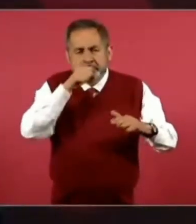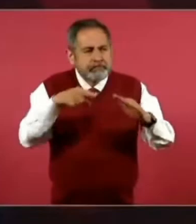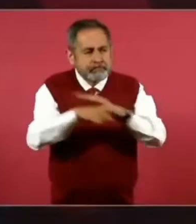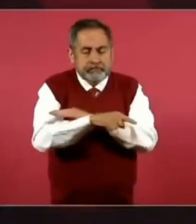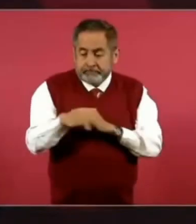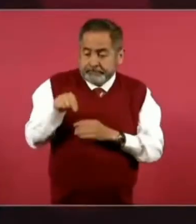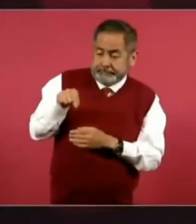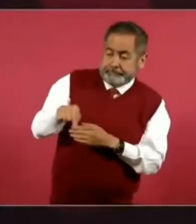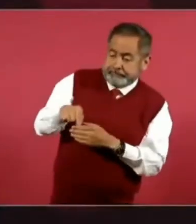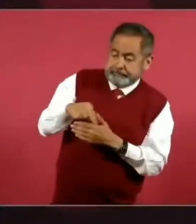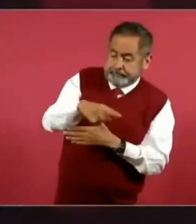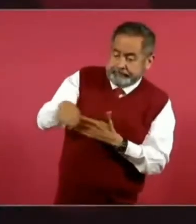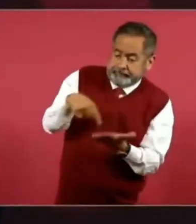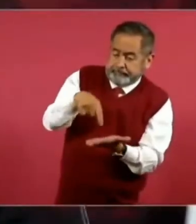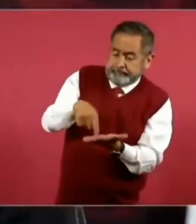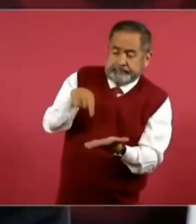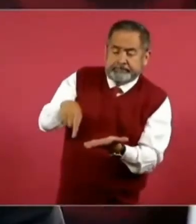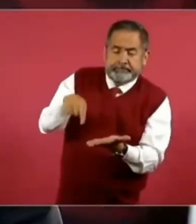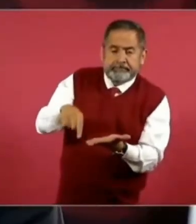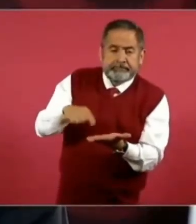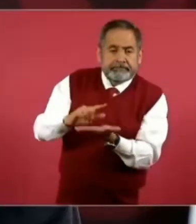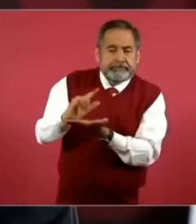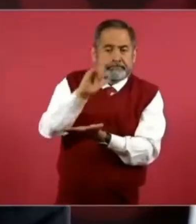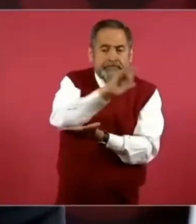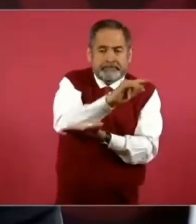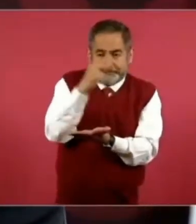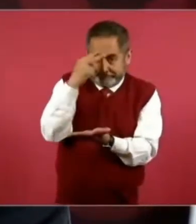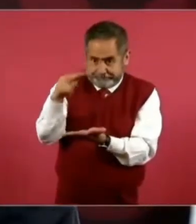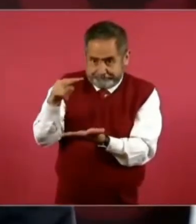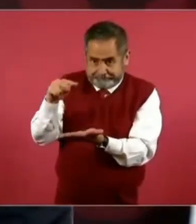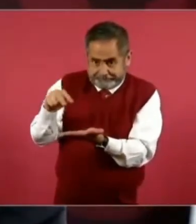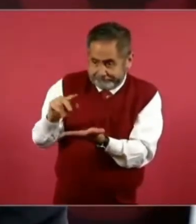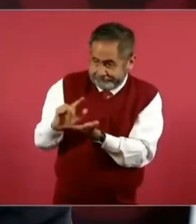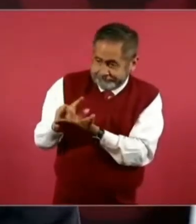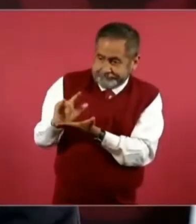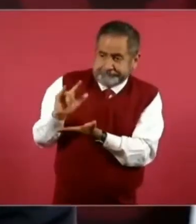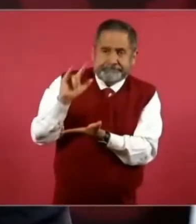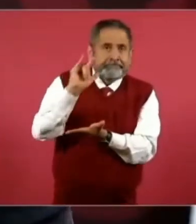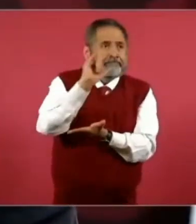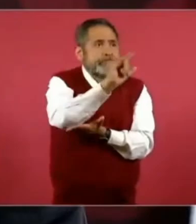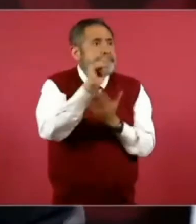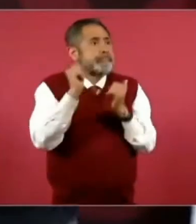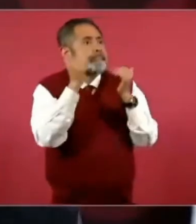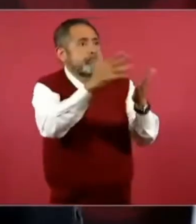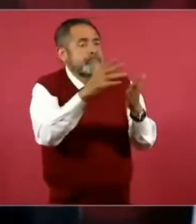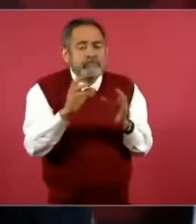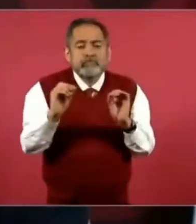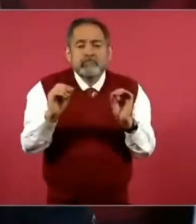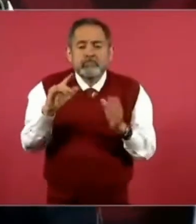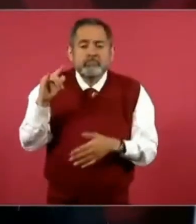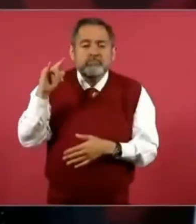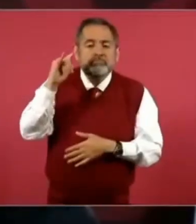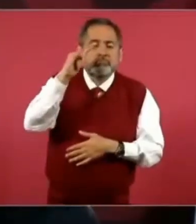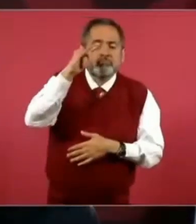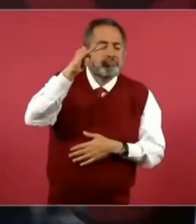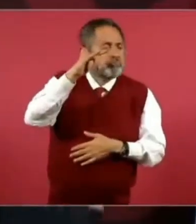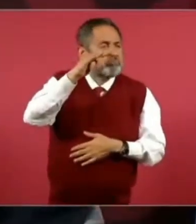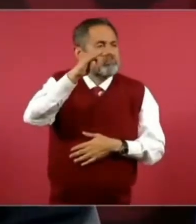de un aeropuerto de México, o fue en el vuelo que se